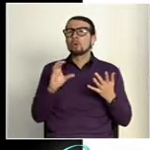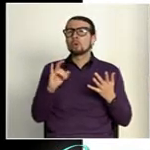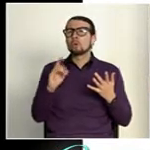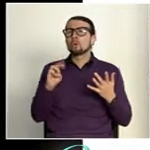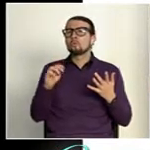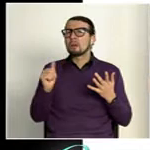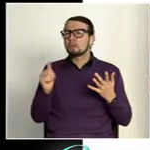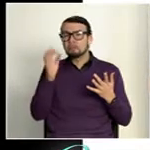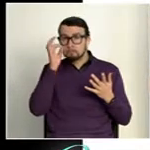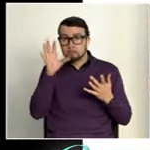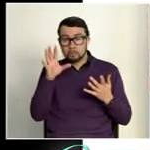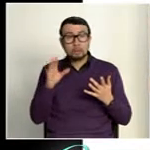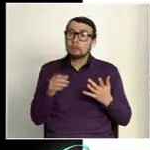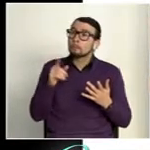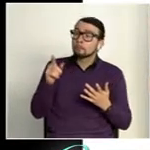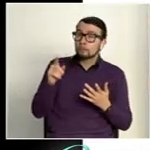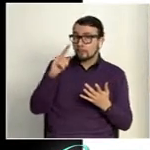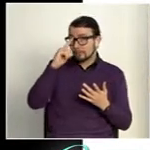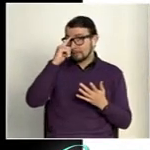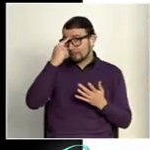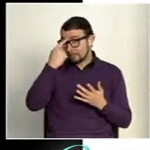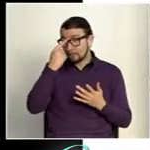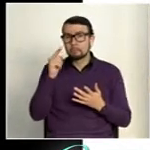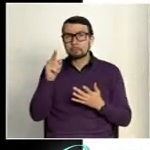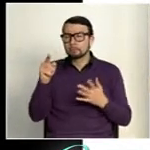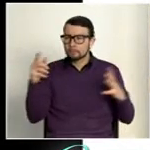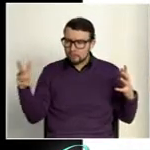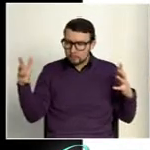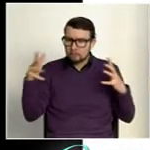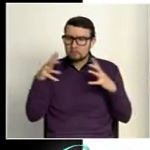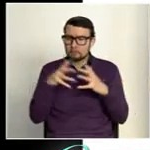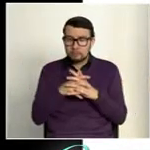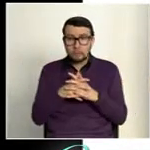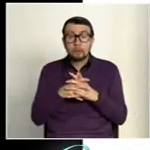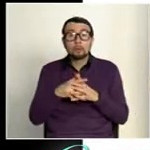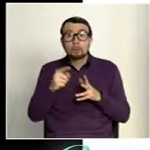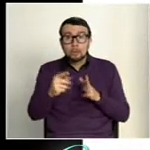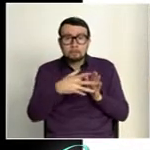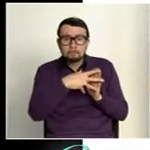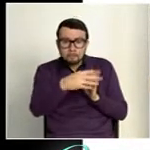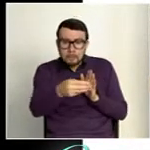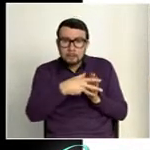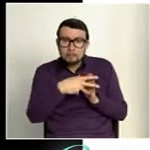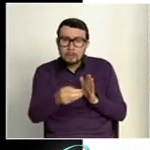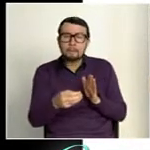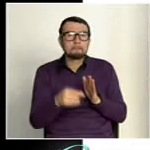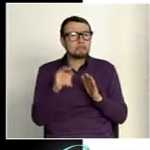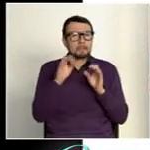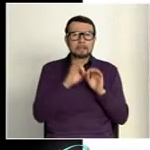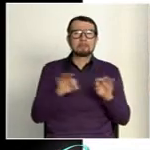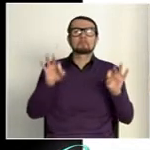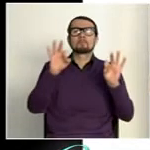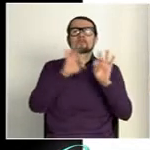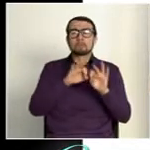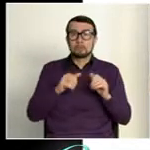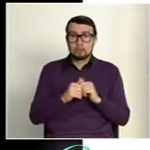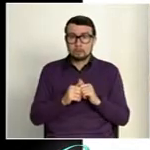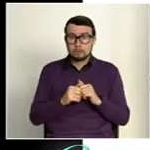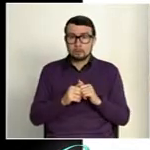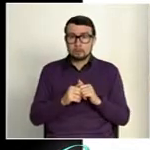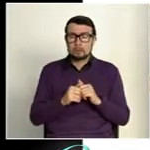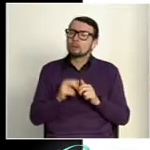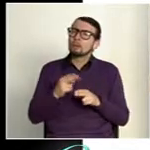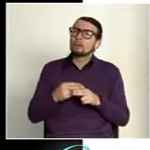India hay una mezcla, es muy importante que ustedes tomen las notas porque es una parte muy importante, se llama garam